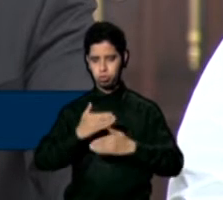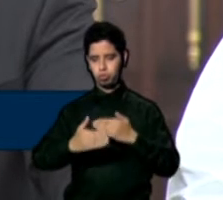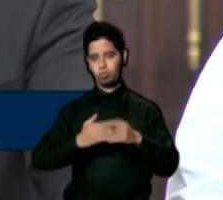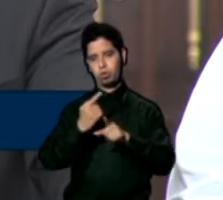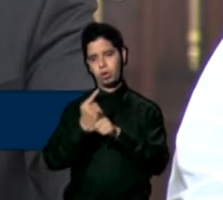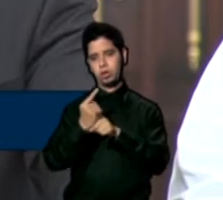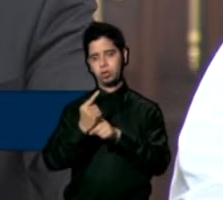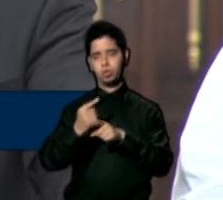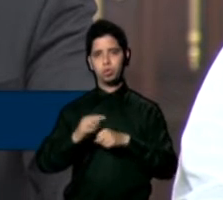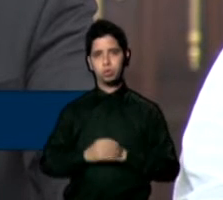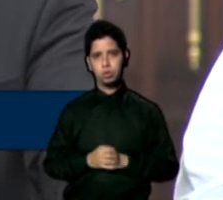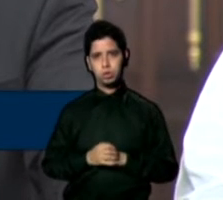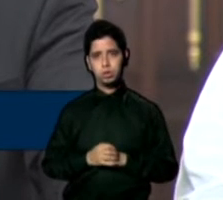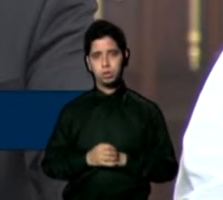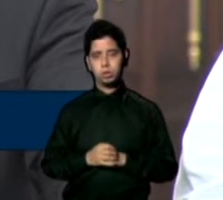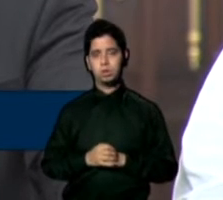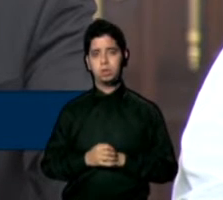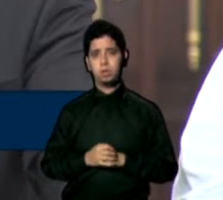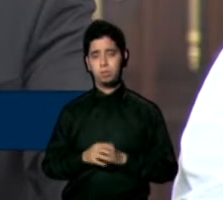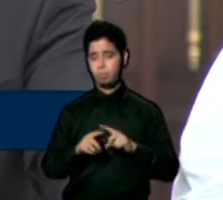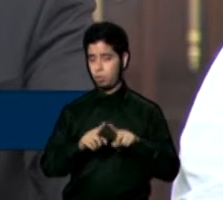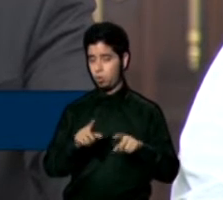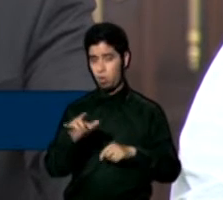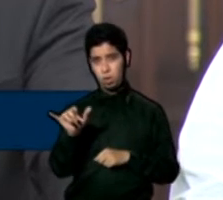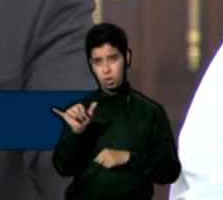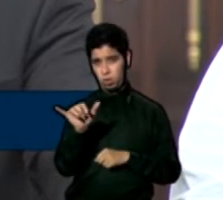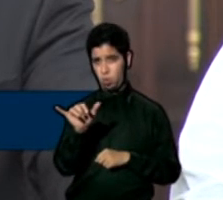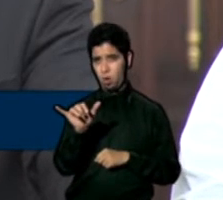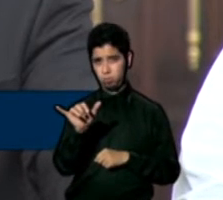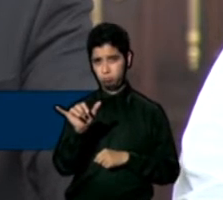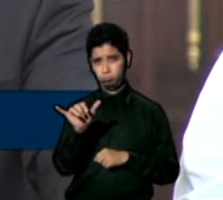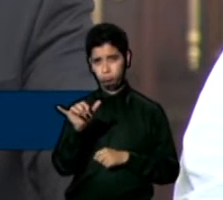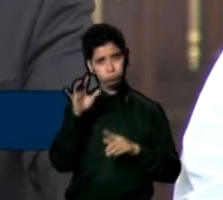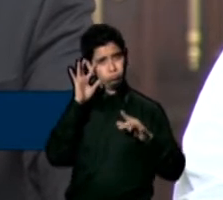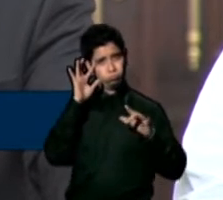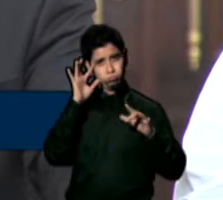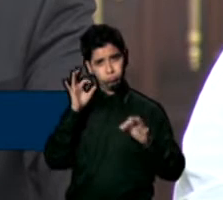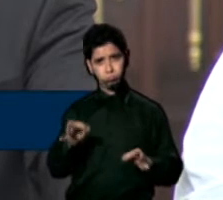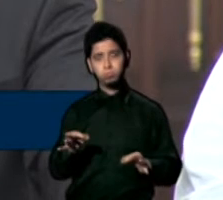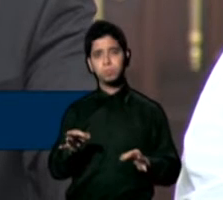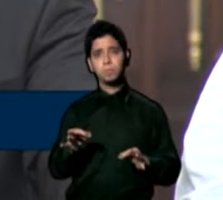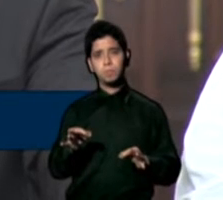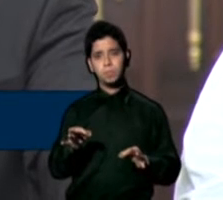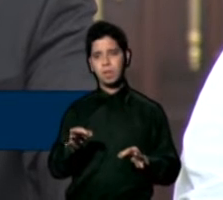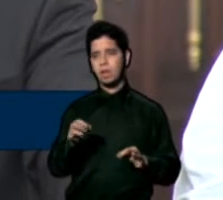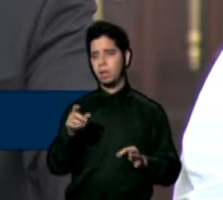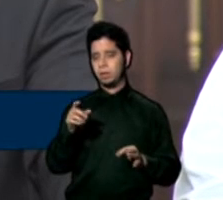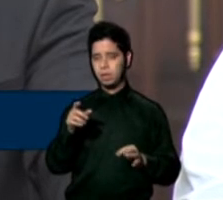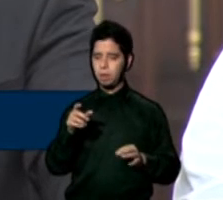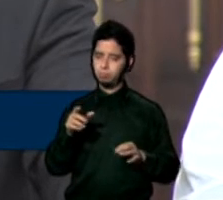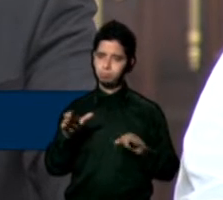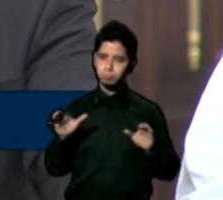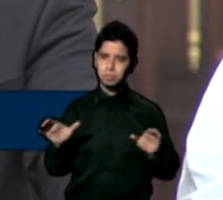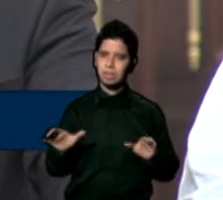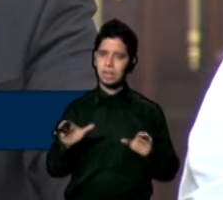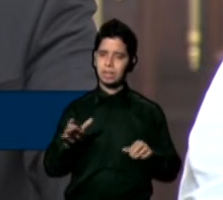Pero también lo hago convencido que me dará la paz y la libertad